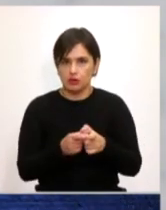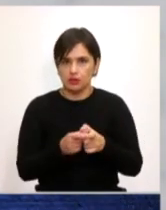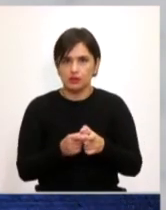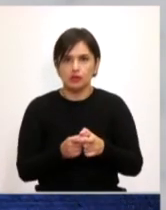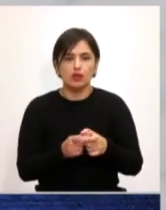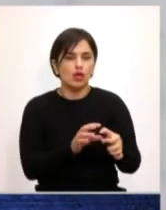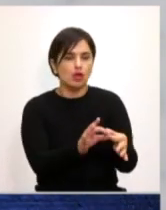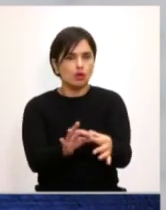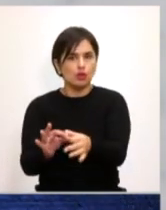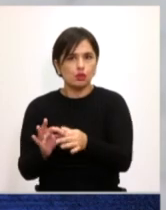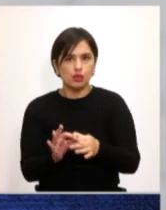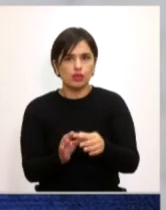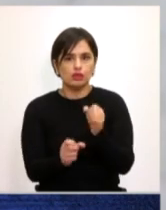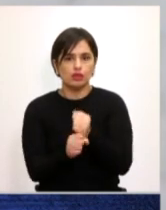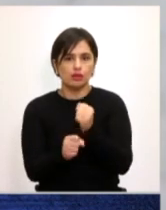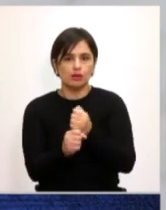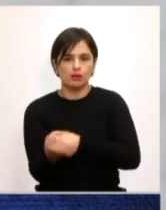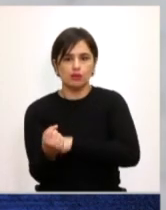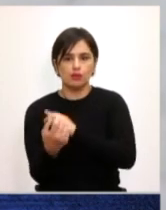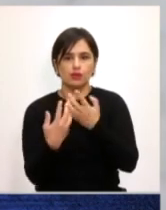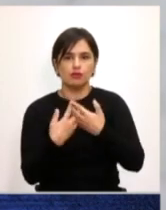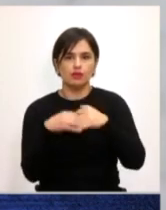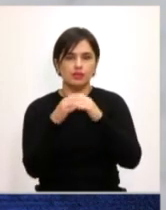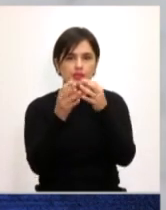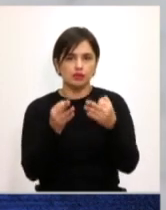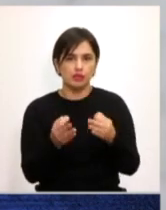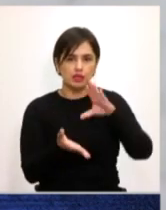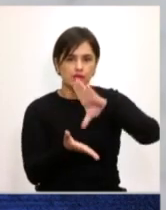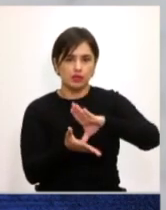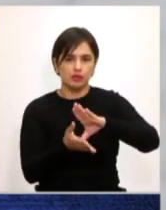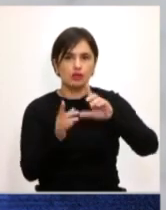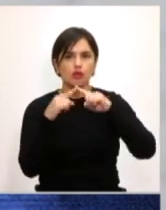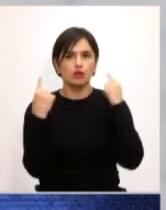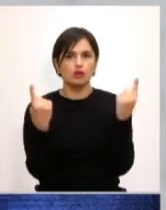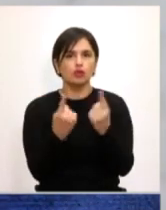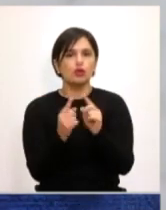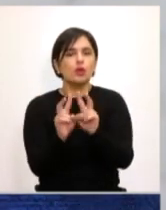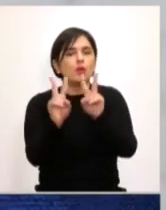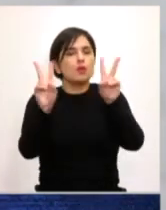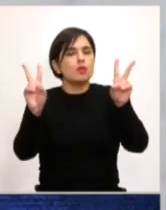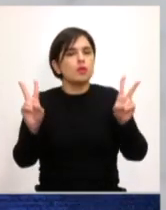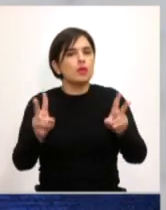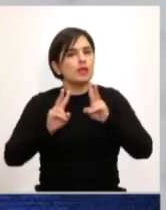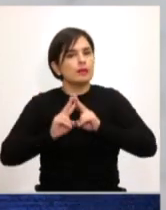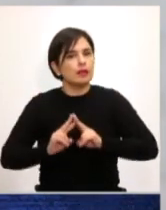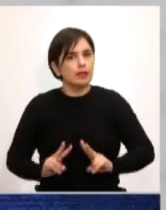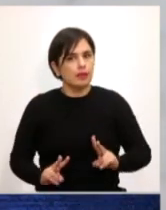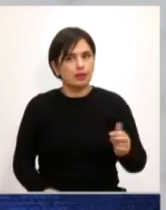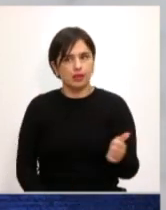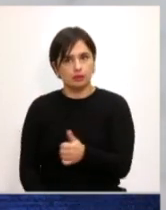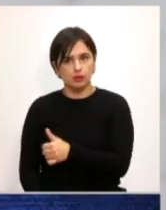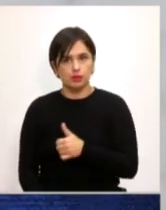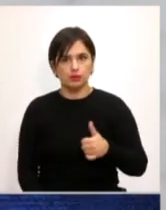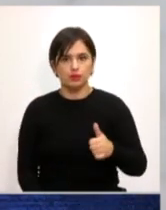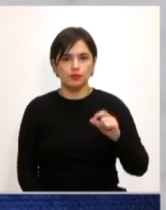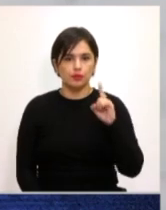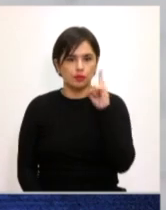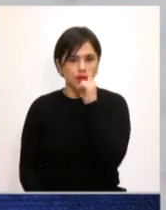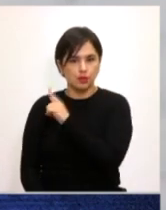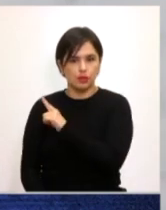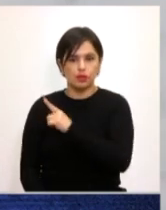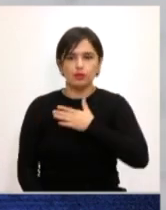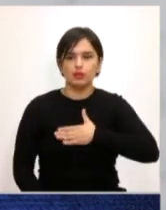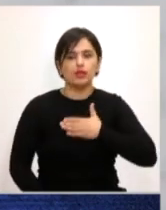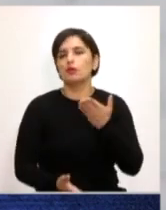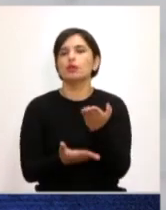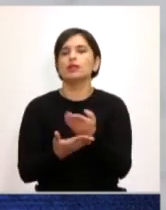la seguridad en nuestro país y garantizar un entorno de paz y tranquilidad para todos. Por último, quiero pedir